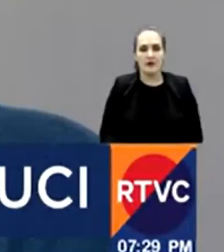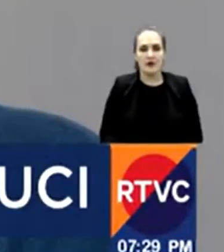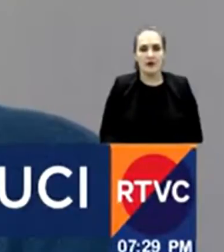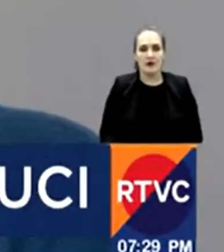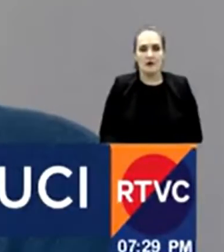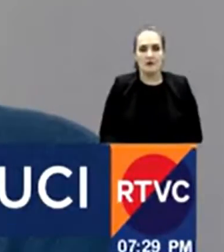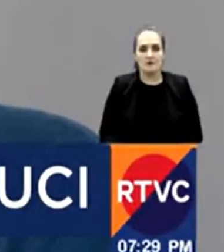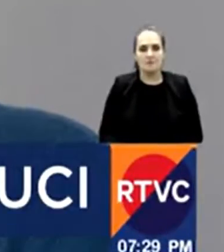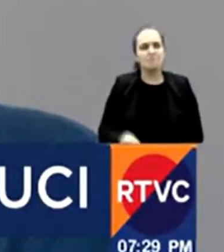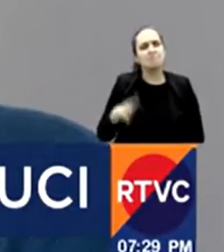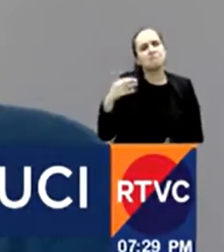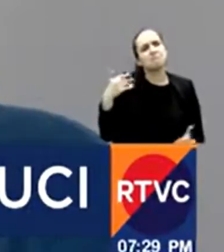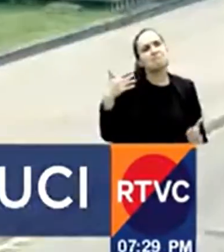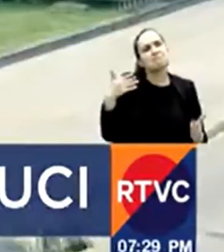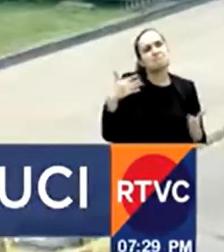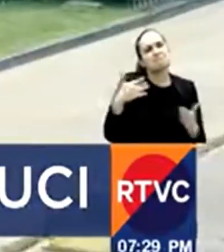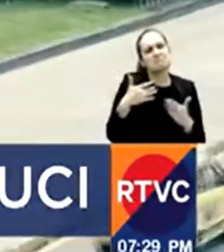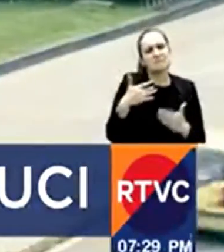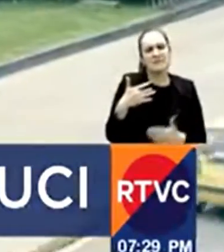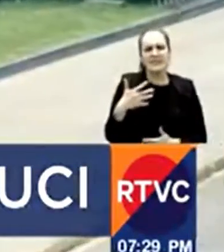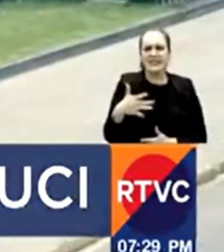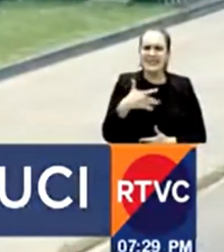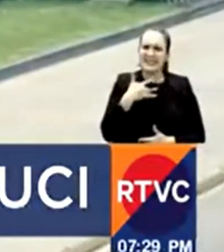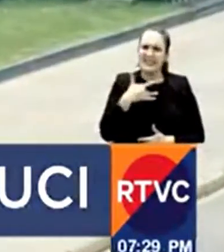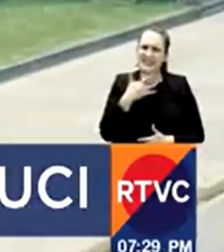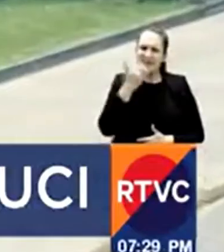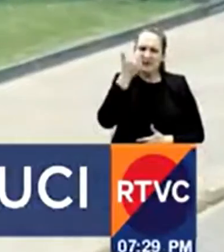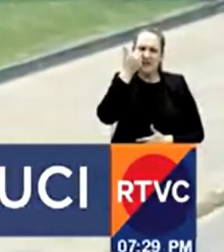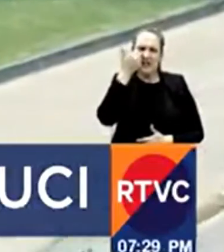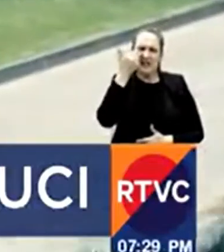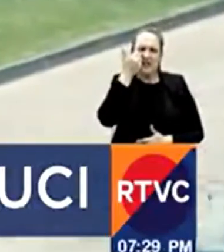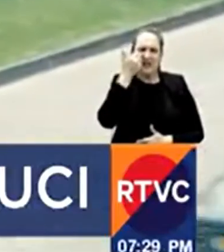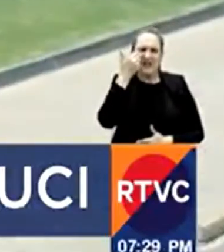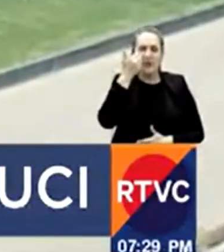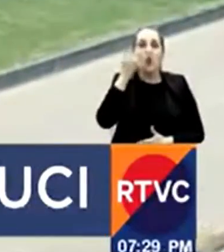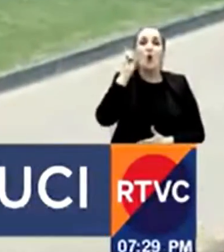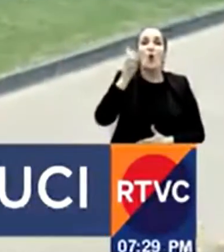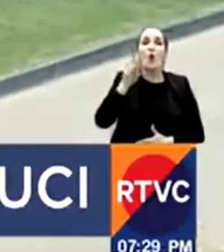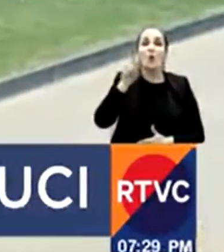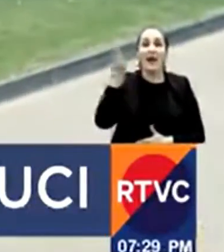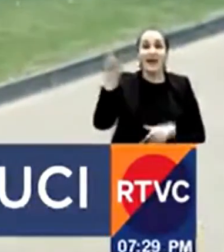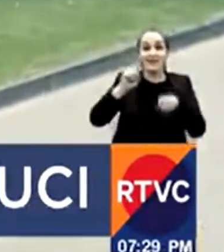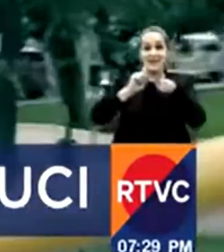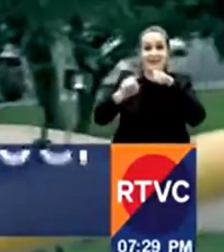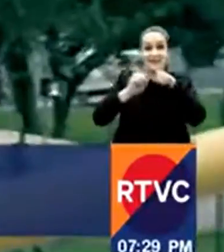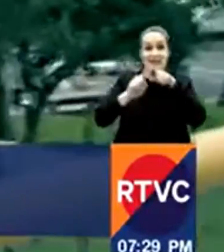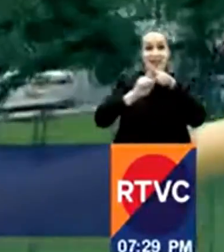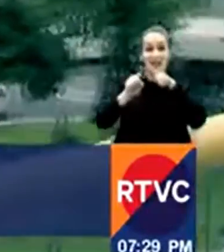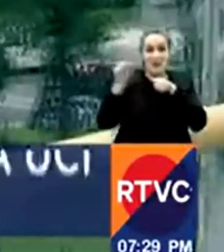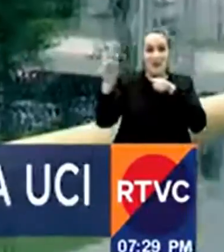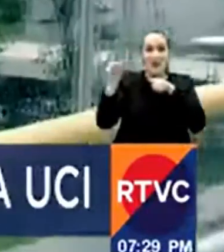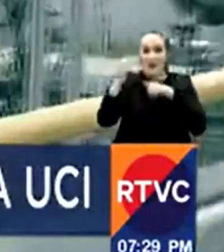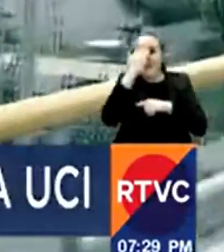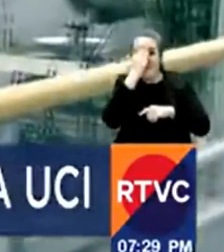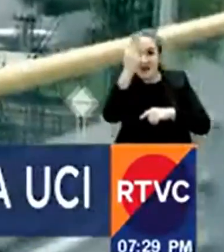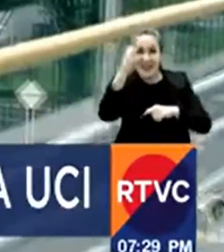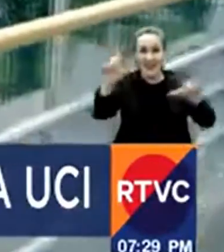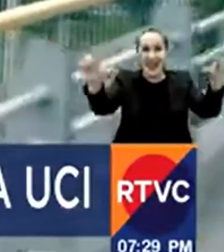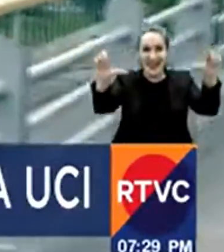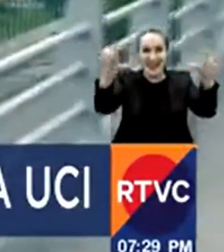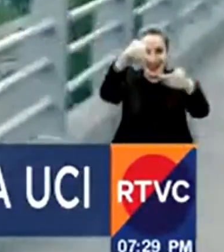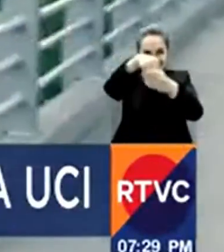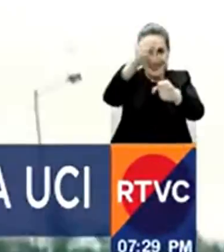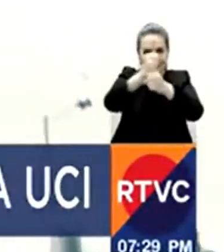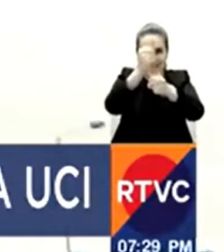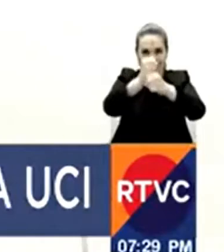Yo me empecé a dar cuenta que yo estaba muy mal porque yo me bajaba en la estación de frente a RTVC y